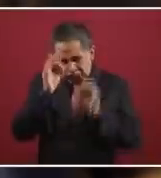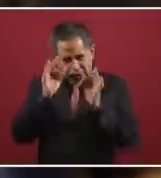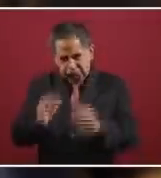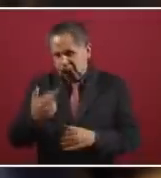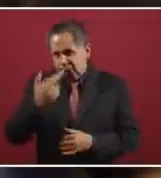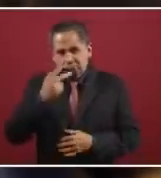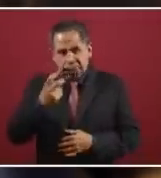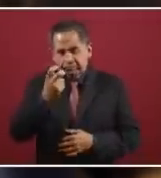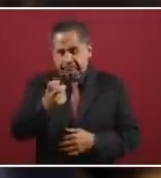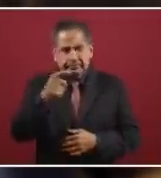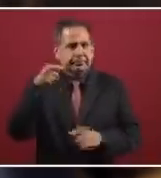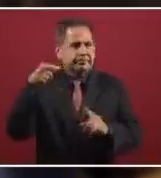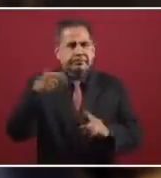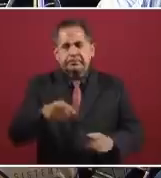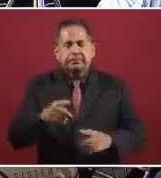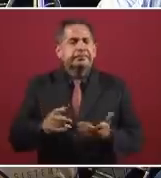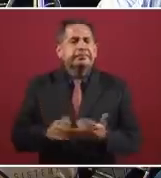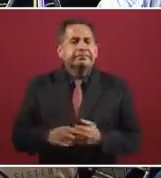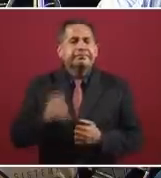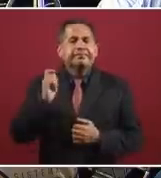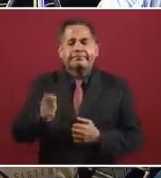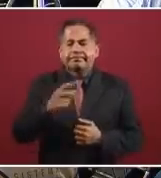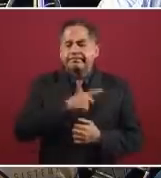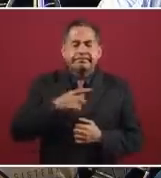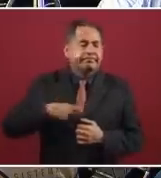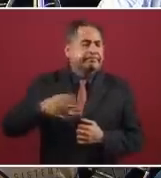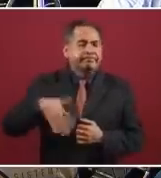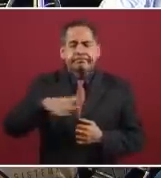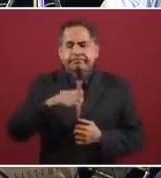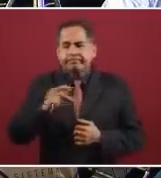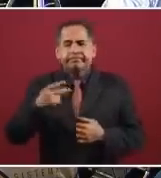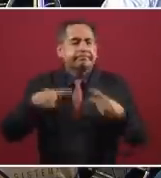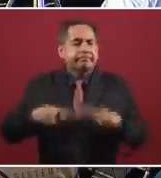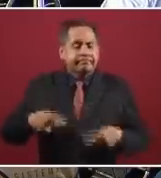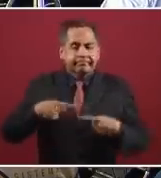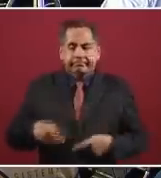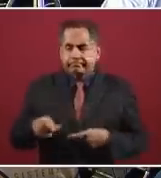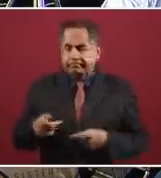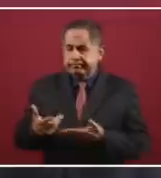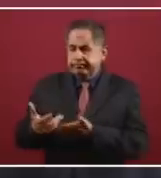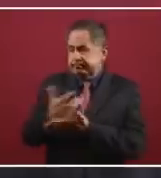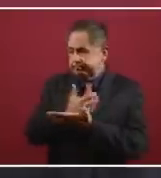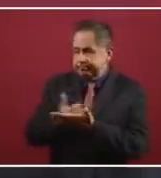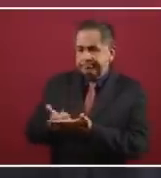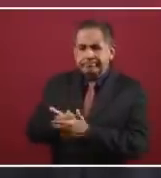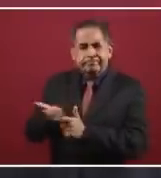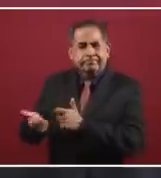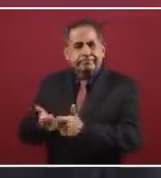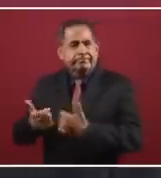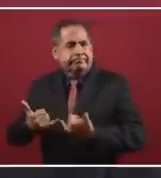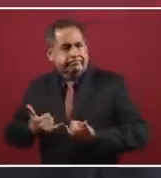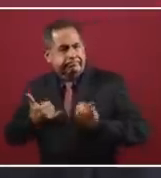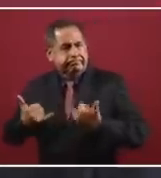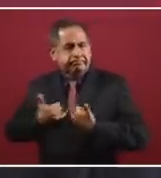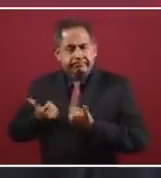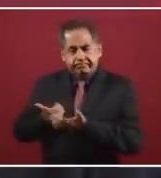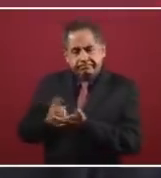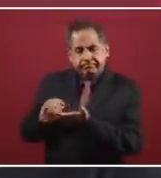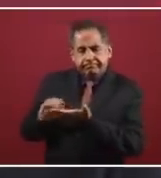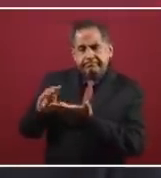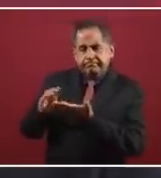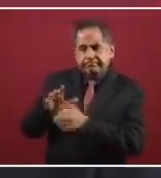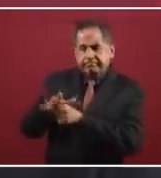mejor, de que se empiece a buscar que la gente tenga un ingreso, particularmente los jóvenes, etcétera,